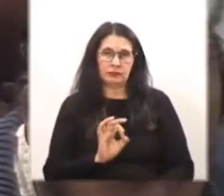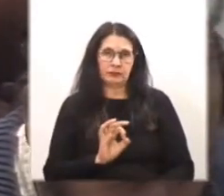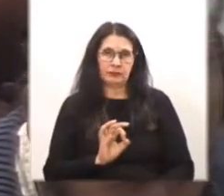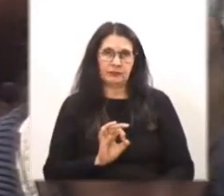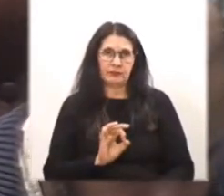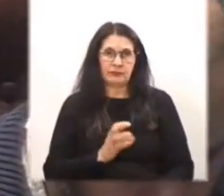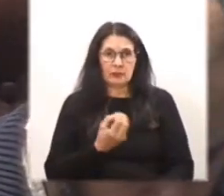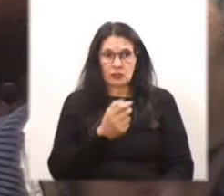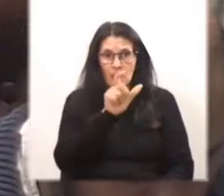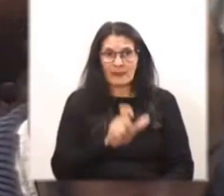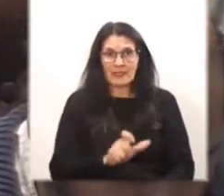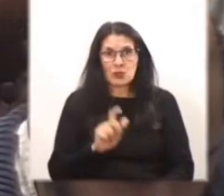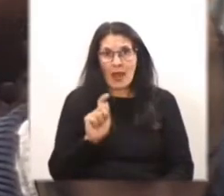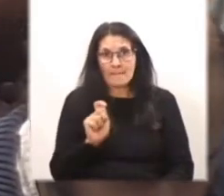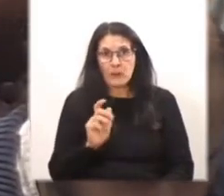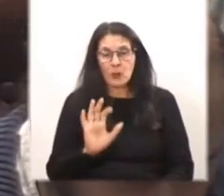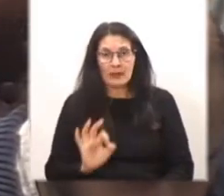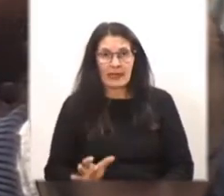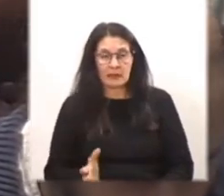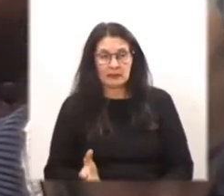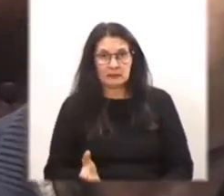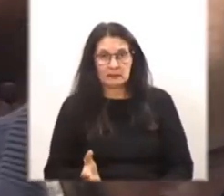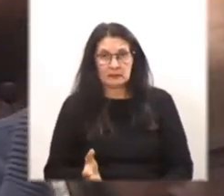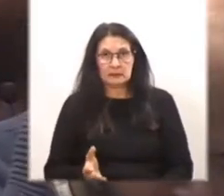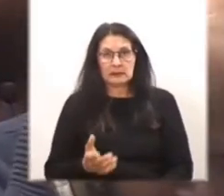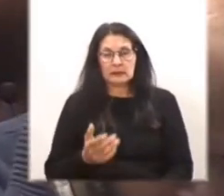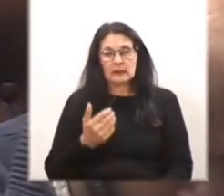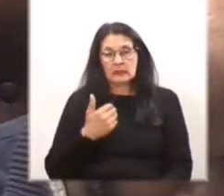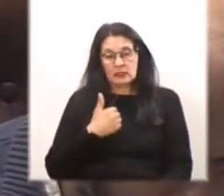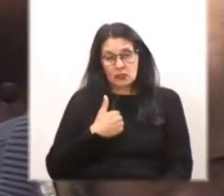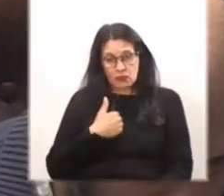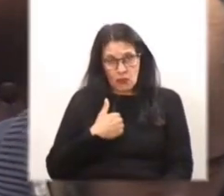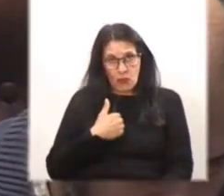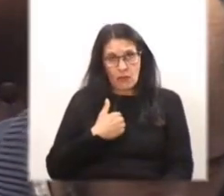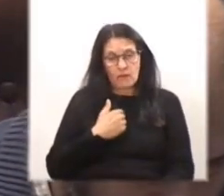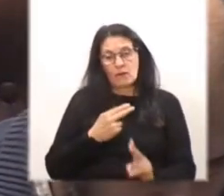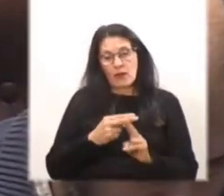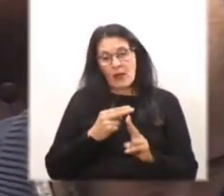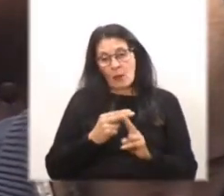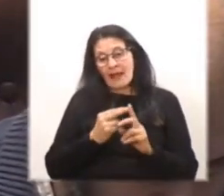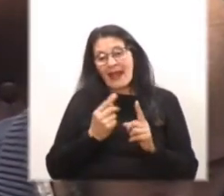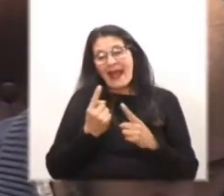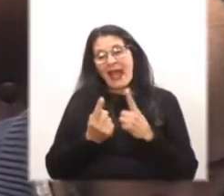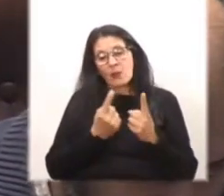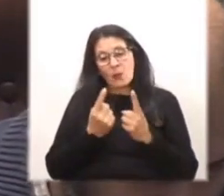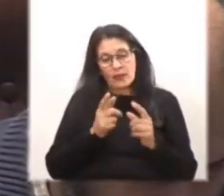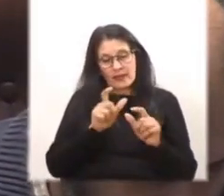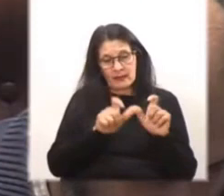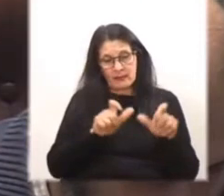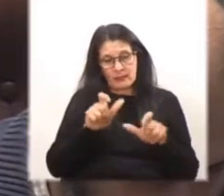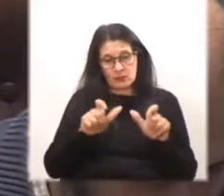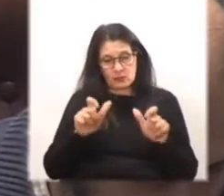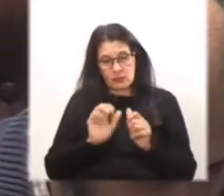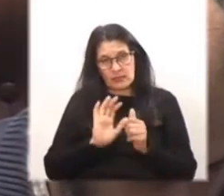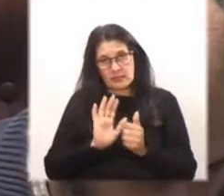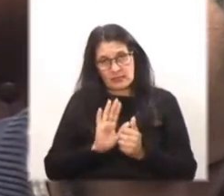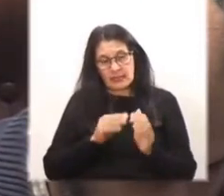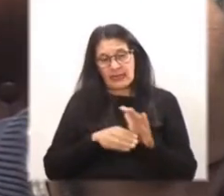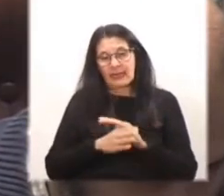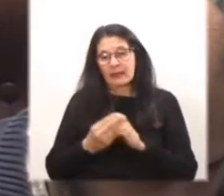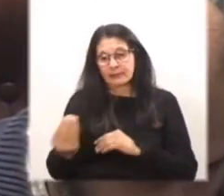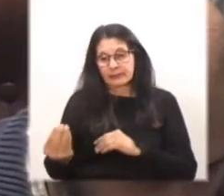son personas públicas. Y yo me voy a permitir nombrar algunas de las personas que